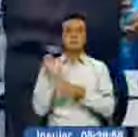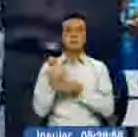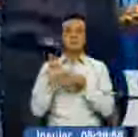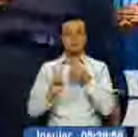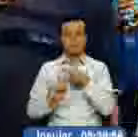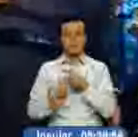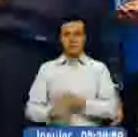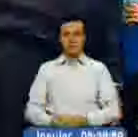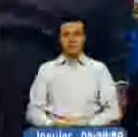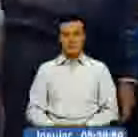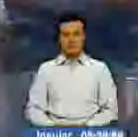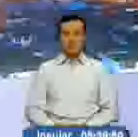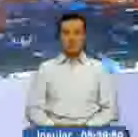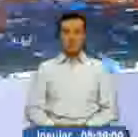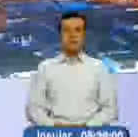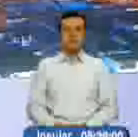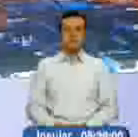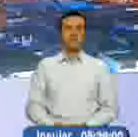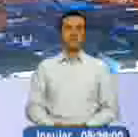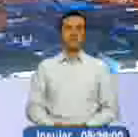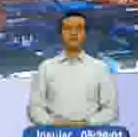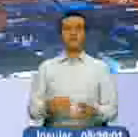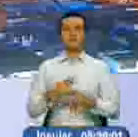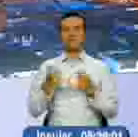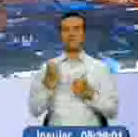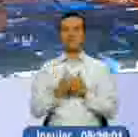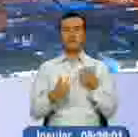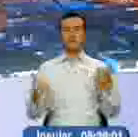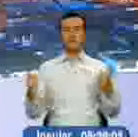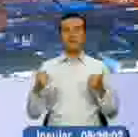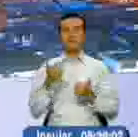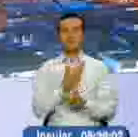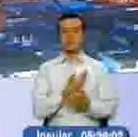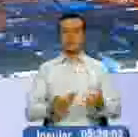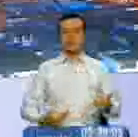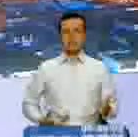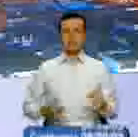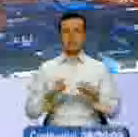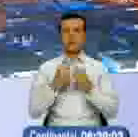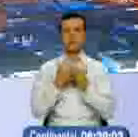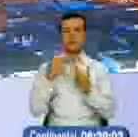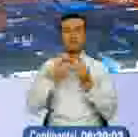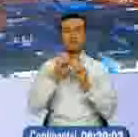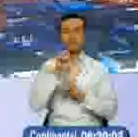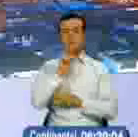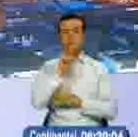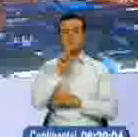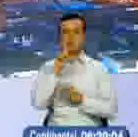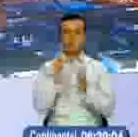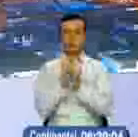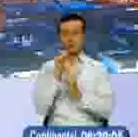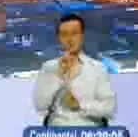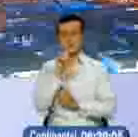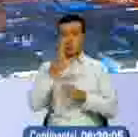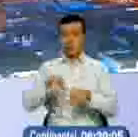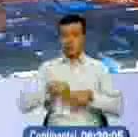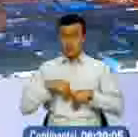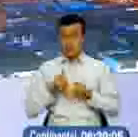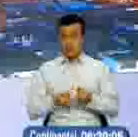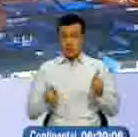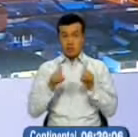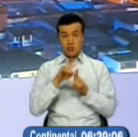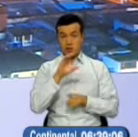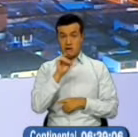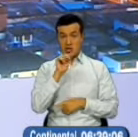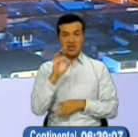García, Ecuador TV. Y el ex candidato a la presidencia por la Alianza Creo Suma, Guillermo Lasso, no acepta los resultados oficiales del Consejo